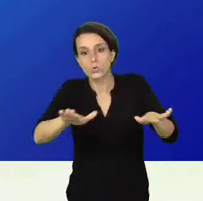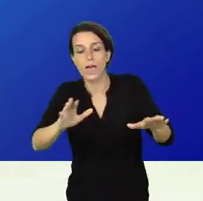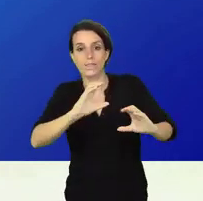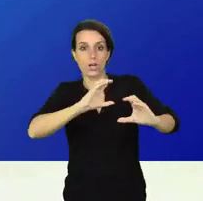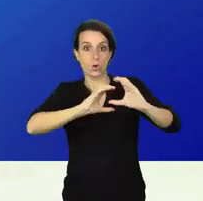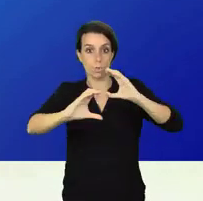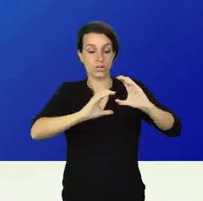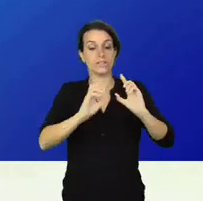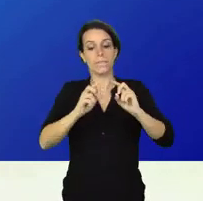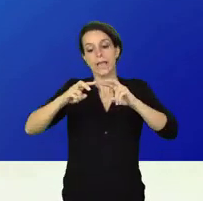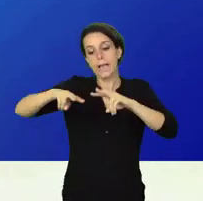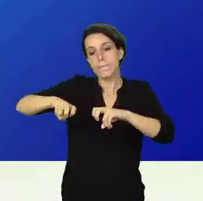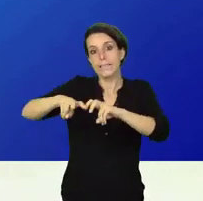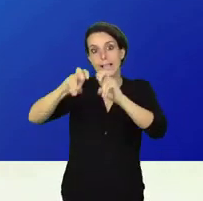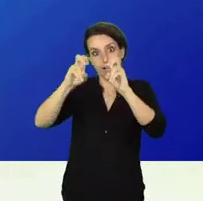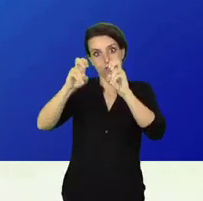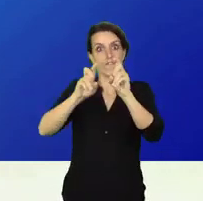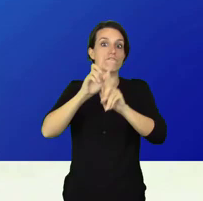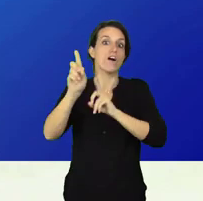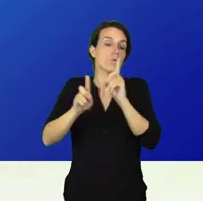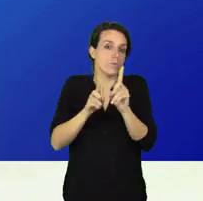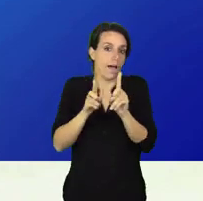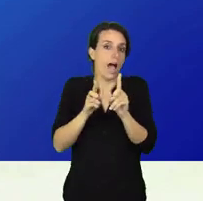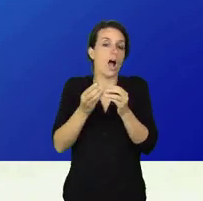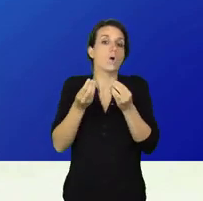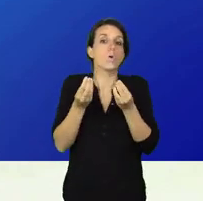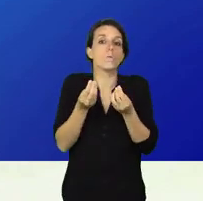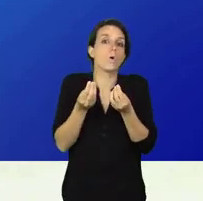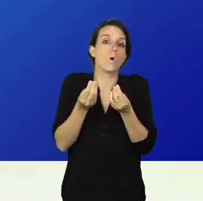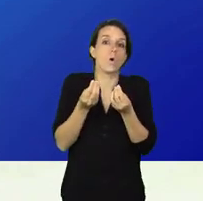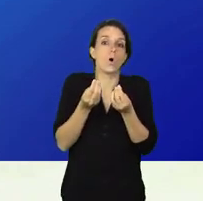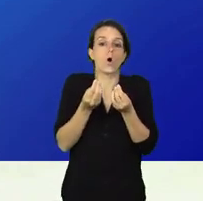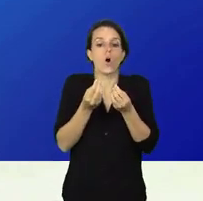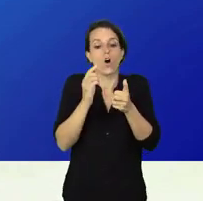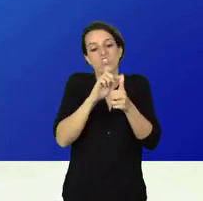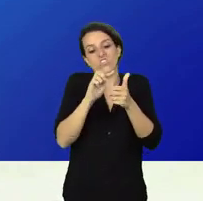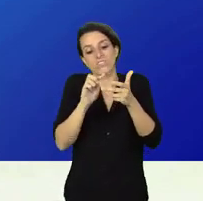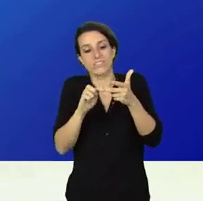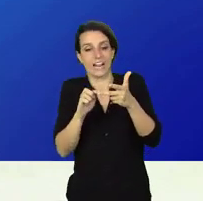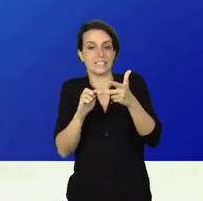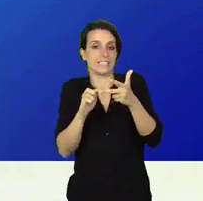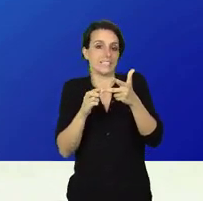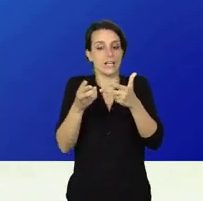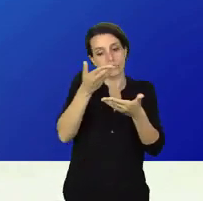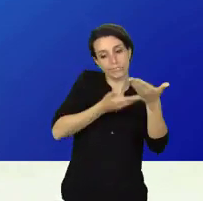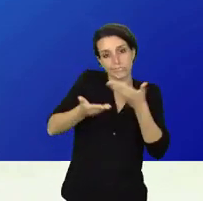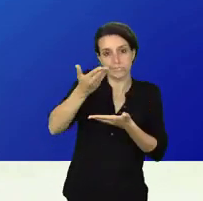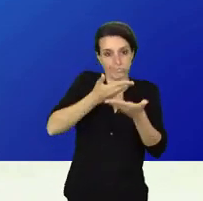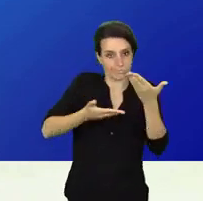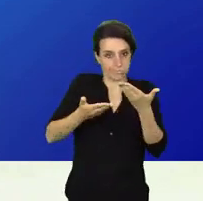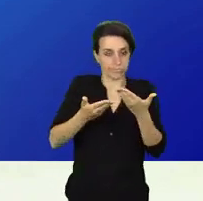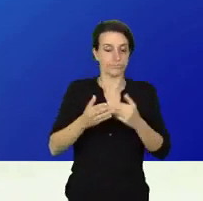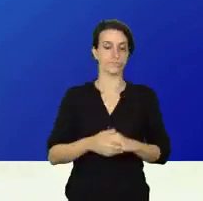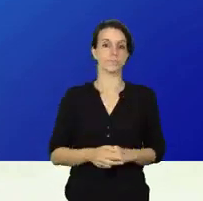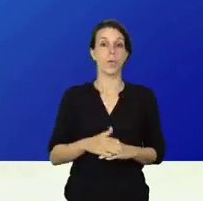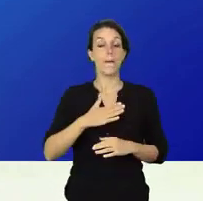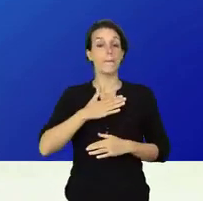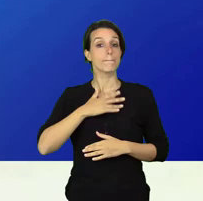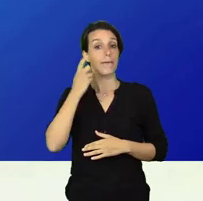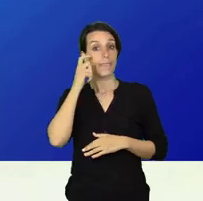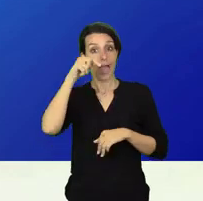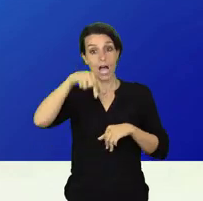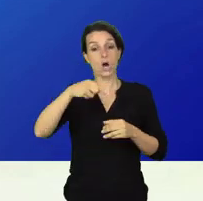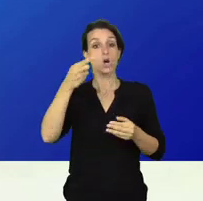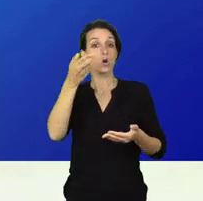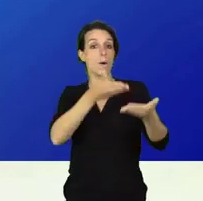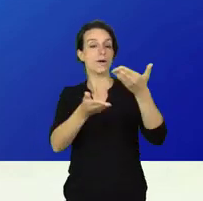área de la accesibilidad audiovisual y la investigación académica, como tres componentes que se retroalimentan.